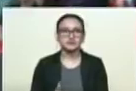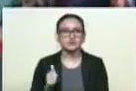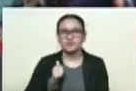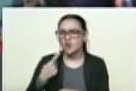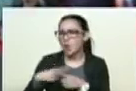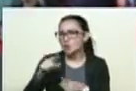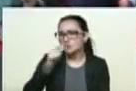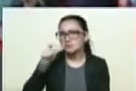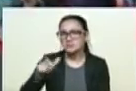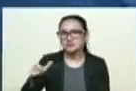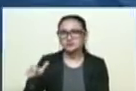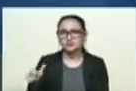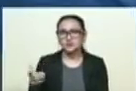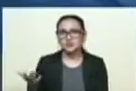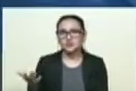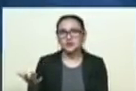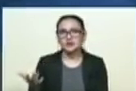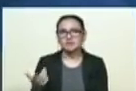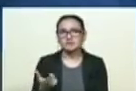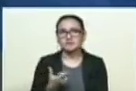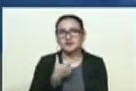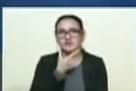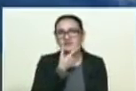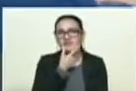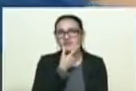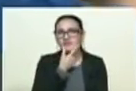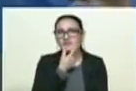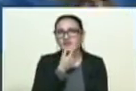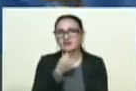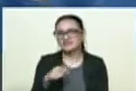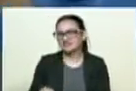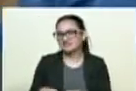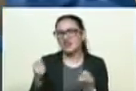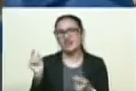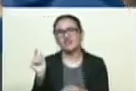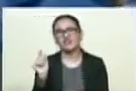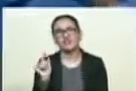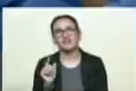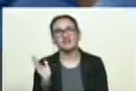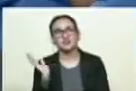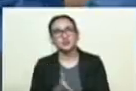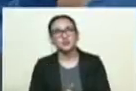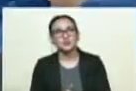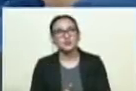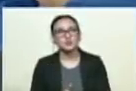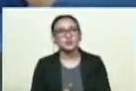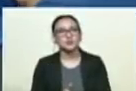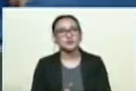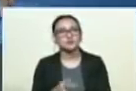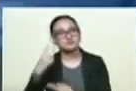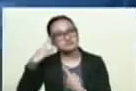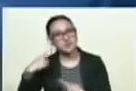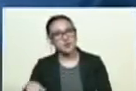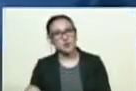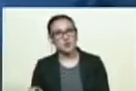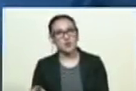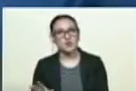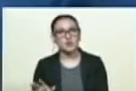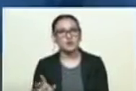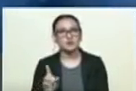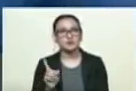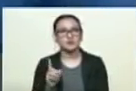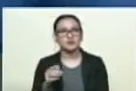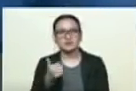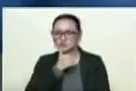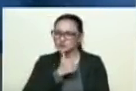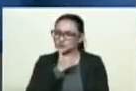persona le hubiese sido muy fácil traicionar, vencerse, rendirse. Y que usted no se rinda, que usted